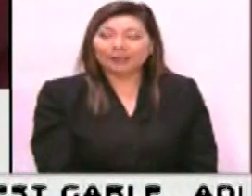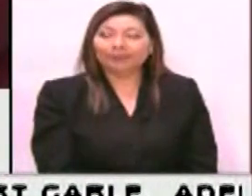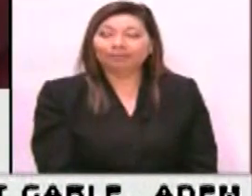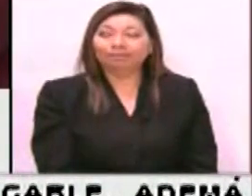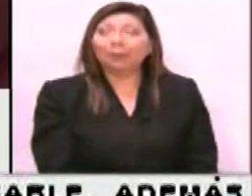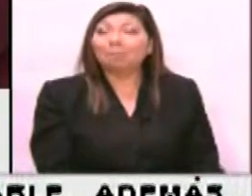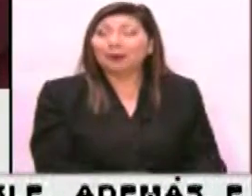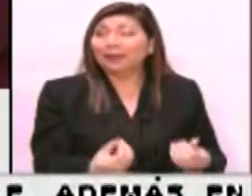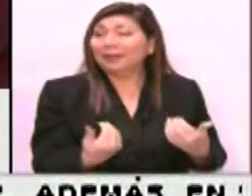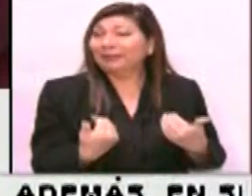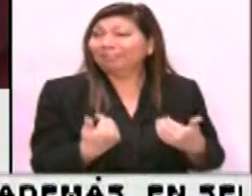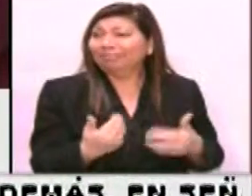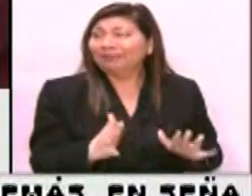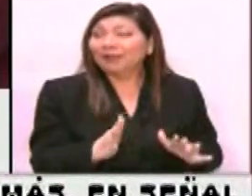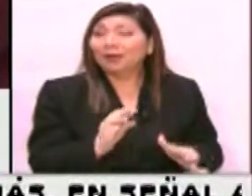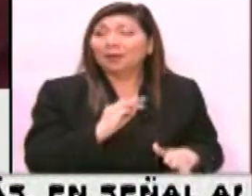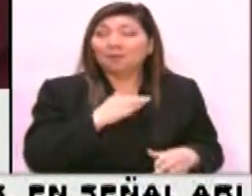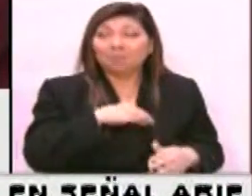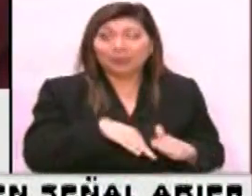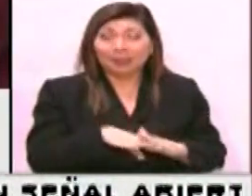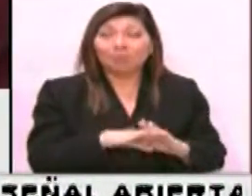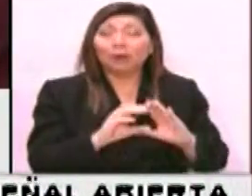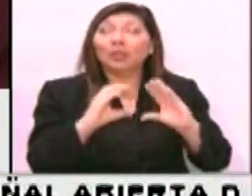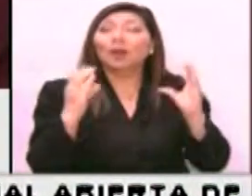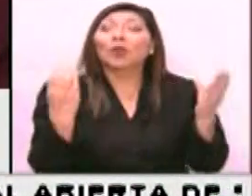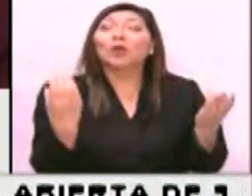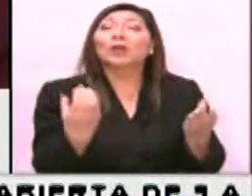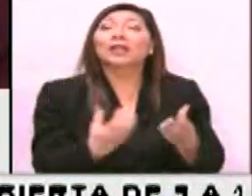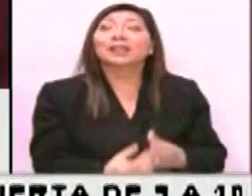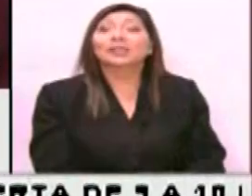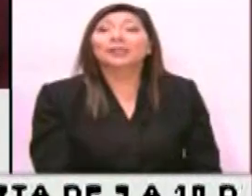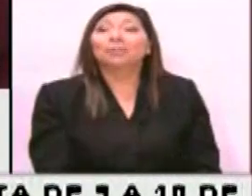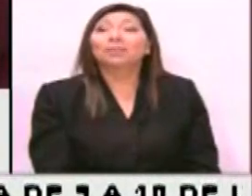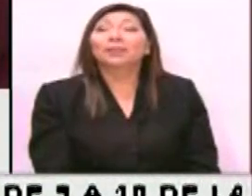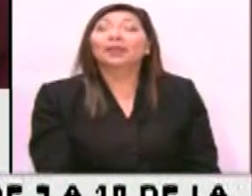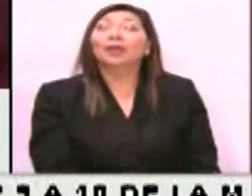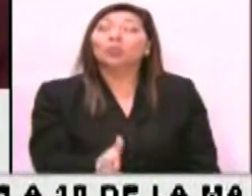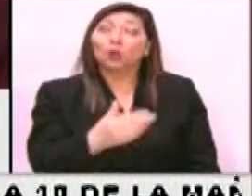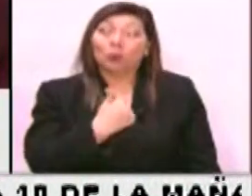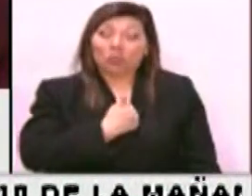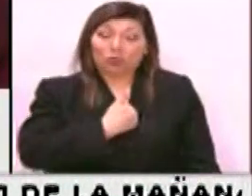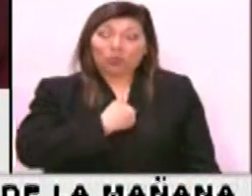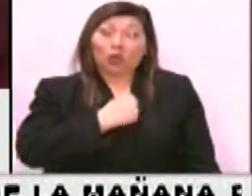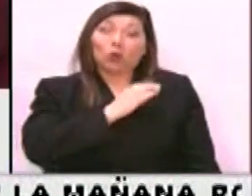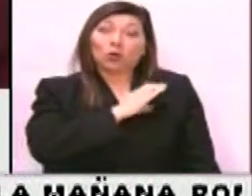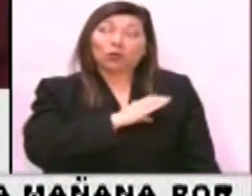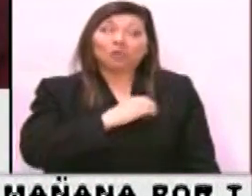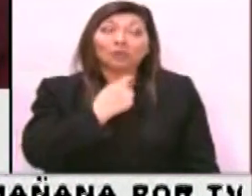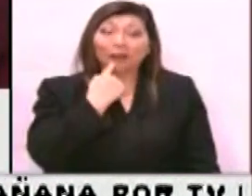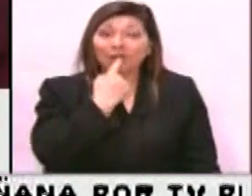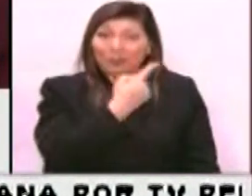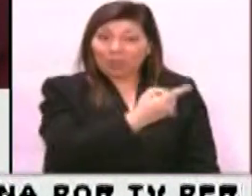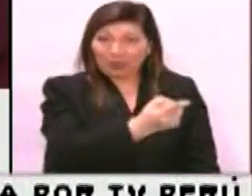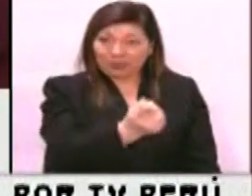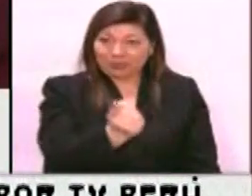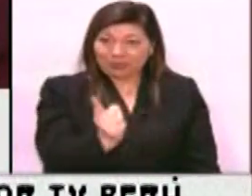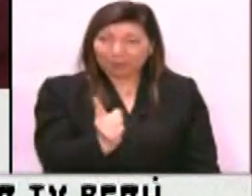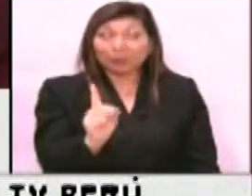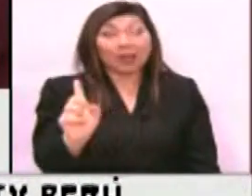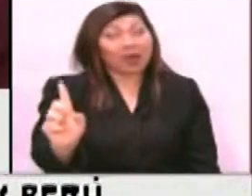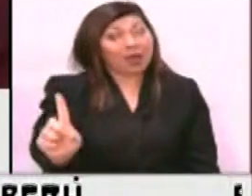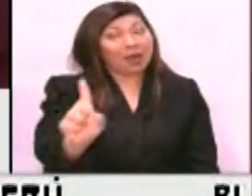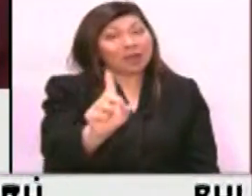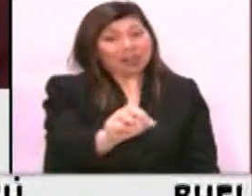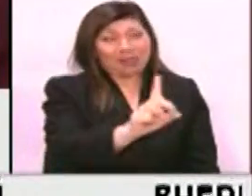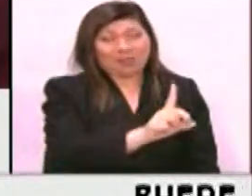porque ya es un miembro del Parlamento. Ya es examen de conciencia, los invito. Especialmente